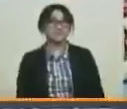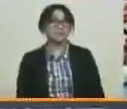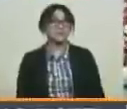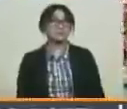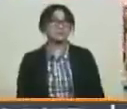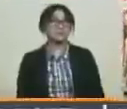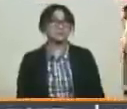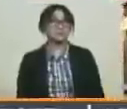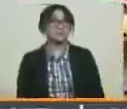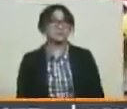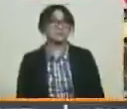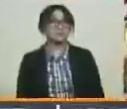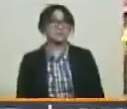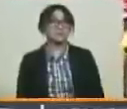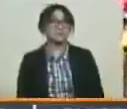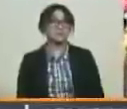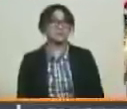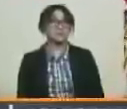¡Son 10!